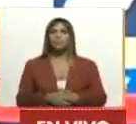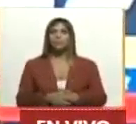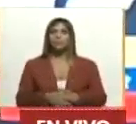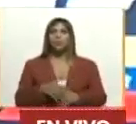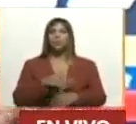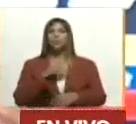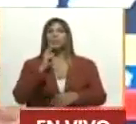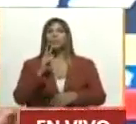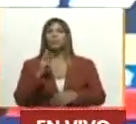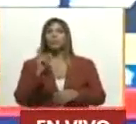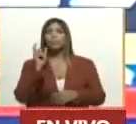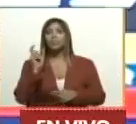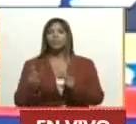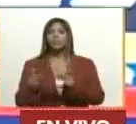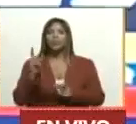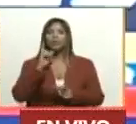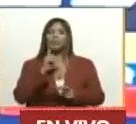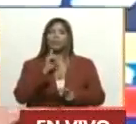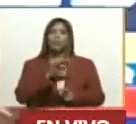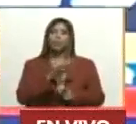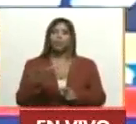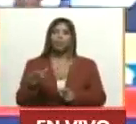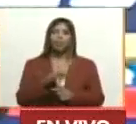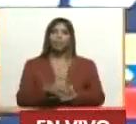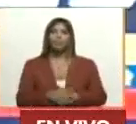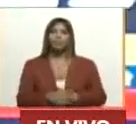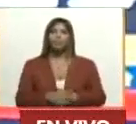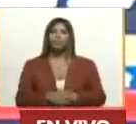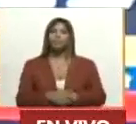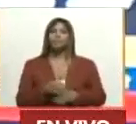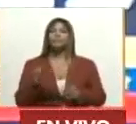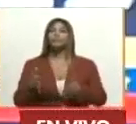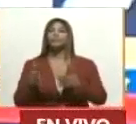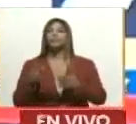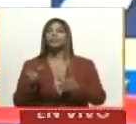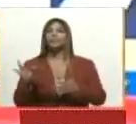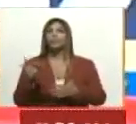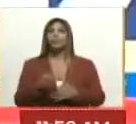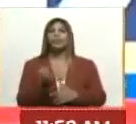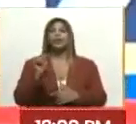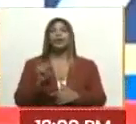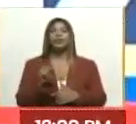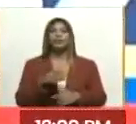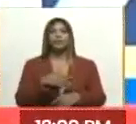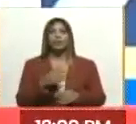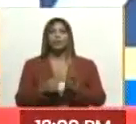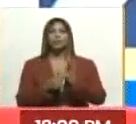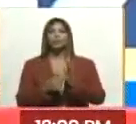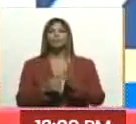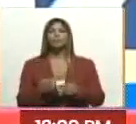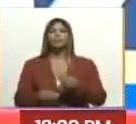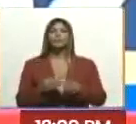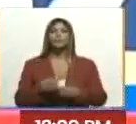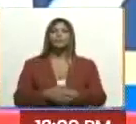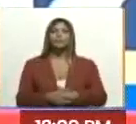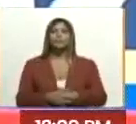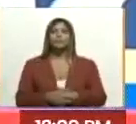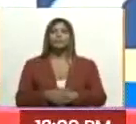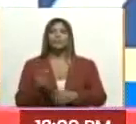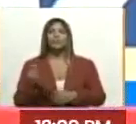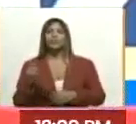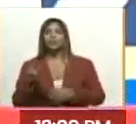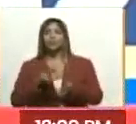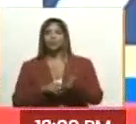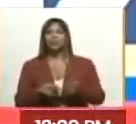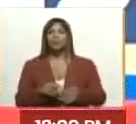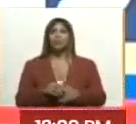Pudimos ver personas mentir bajo las orientaciones de los fiscales. Y eso es lo que están tratando ellos de hacer a través de Alex, repito,